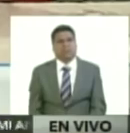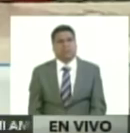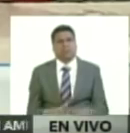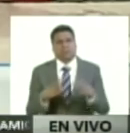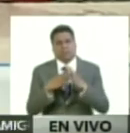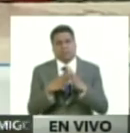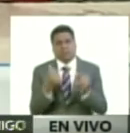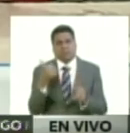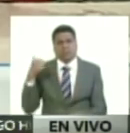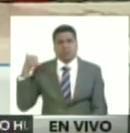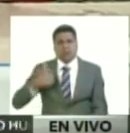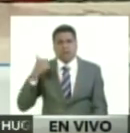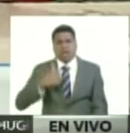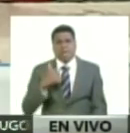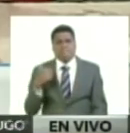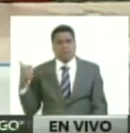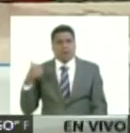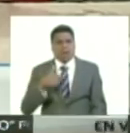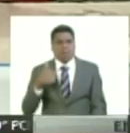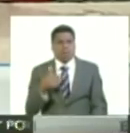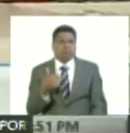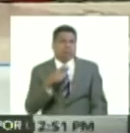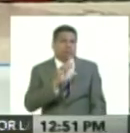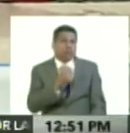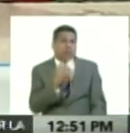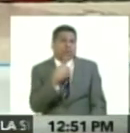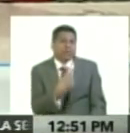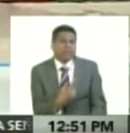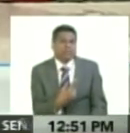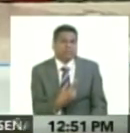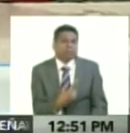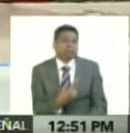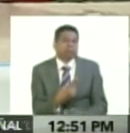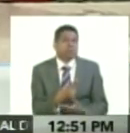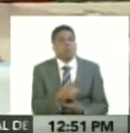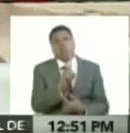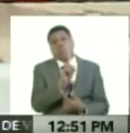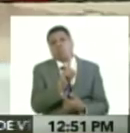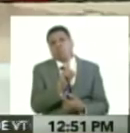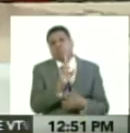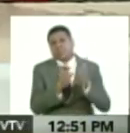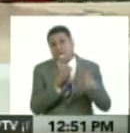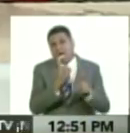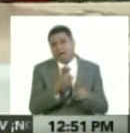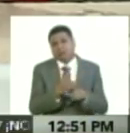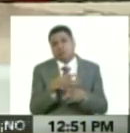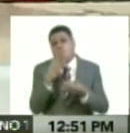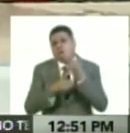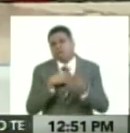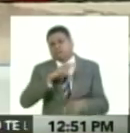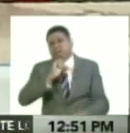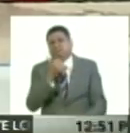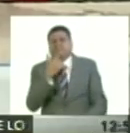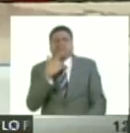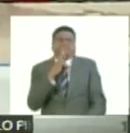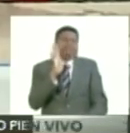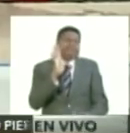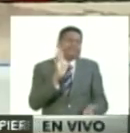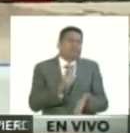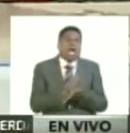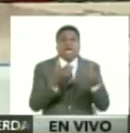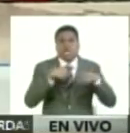MUD. La razón por la que dicen una cosa y hacen otra, la razón por la cual ocultan o recurren a